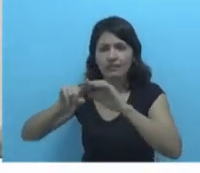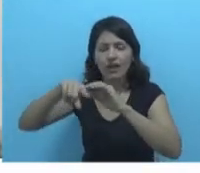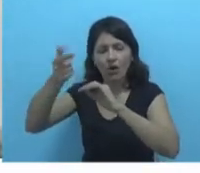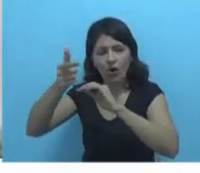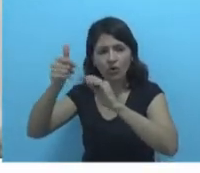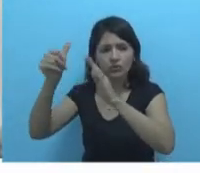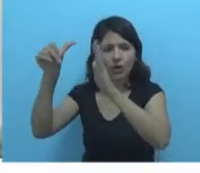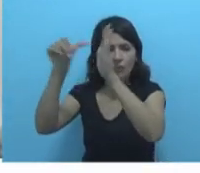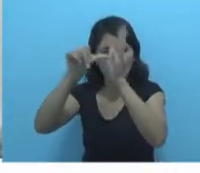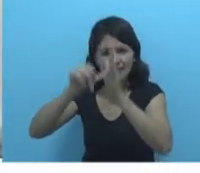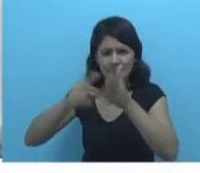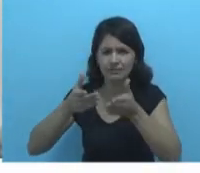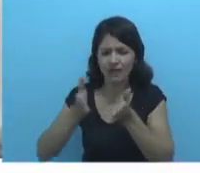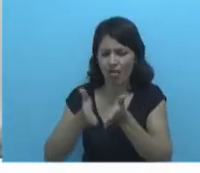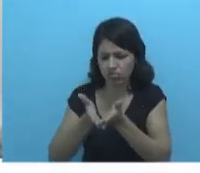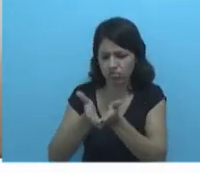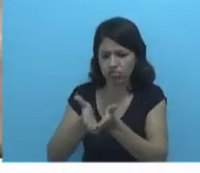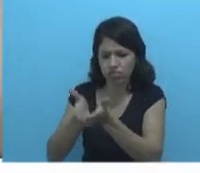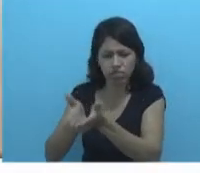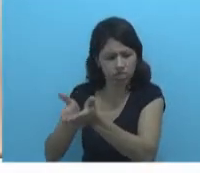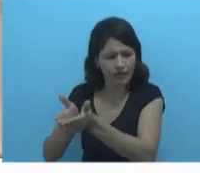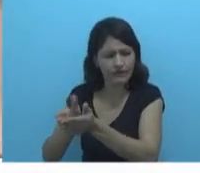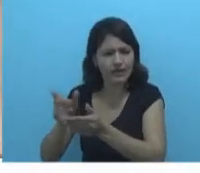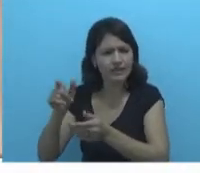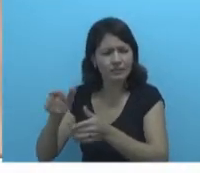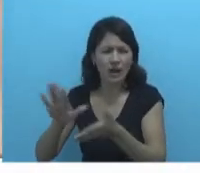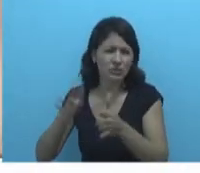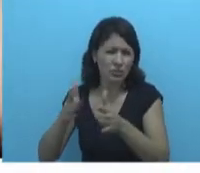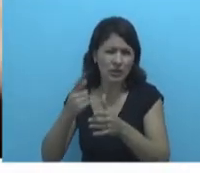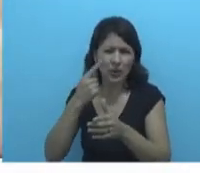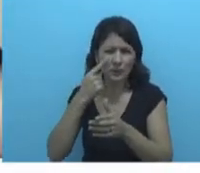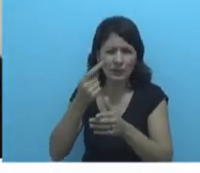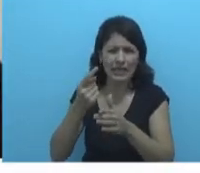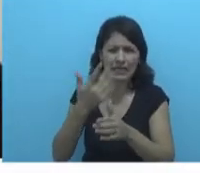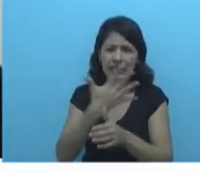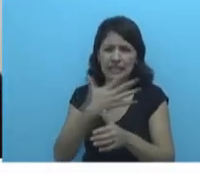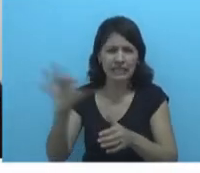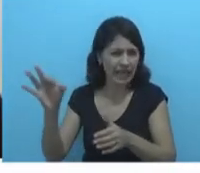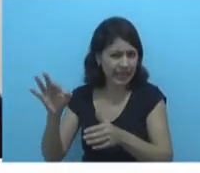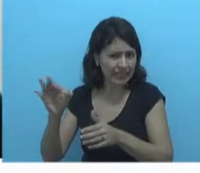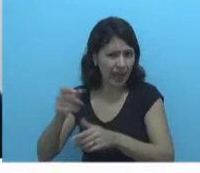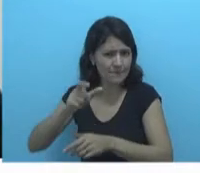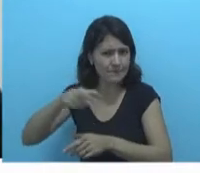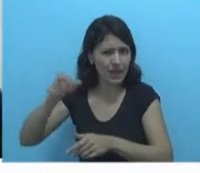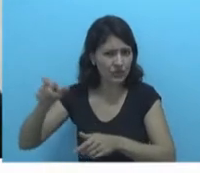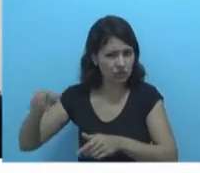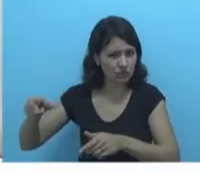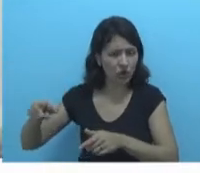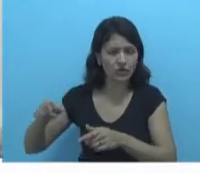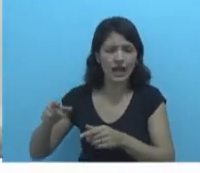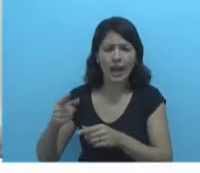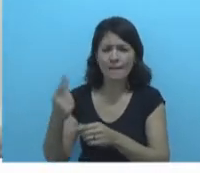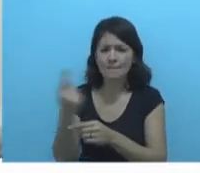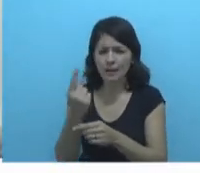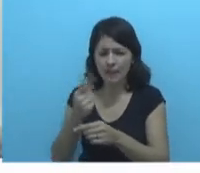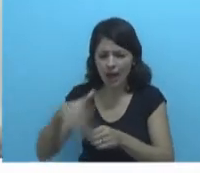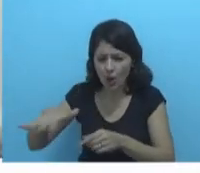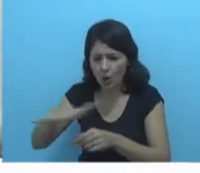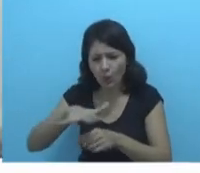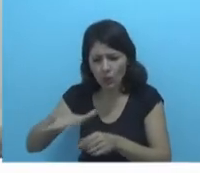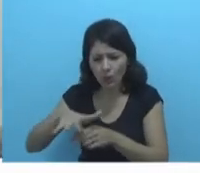trabajadores que se exponen ante la primera línea de contacto, que es la